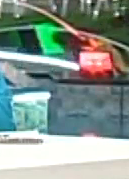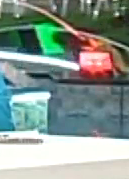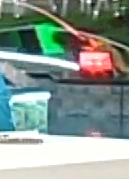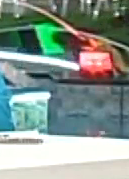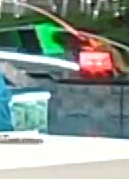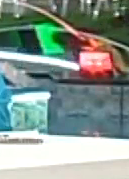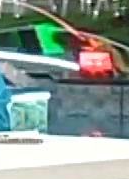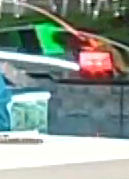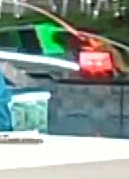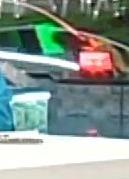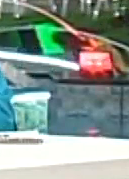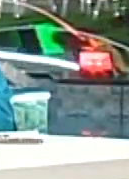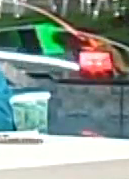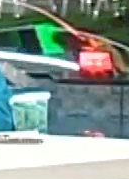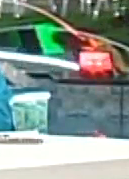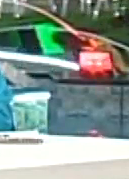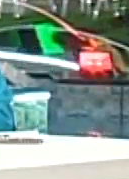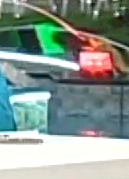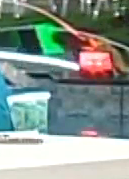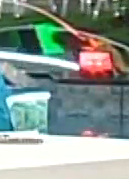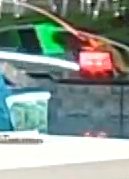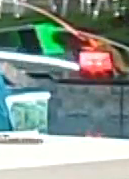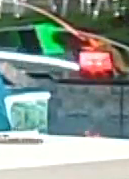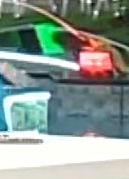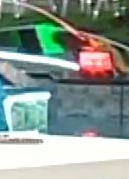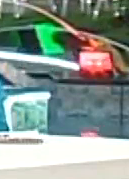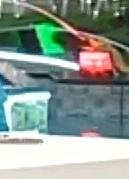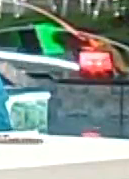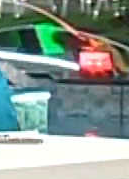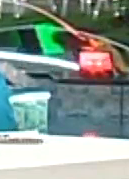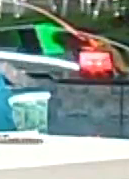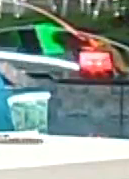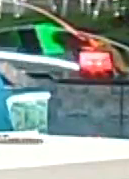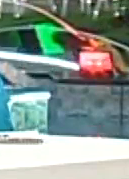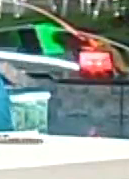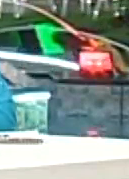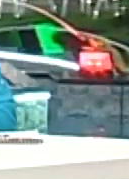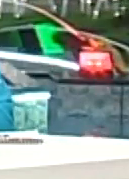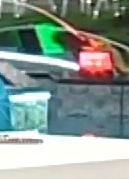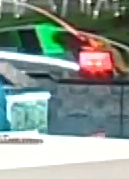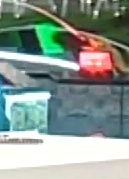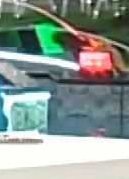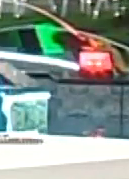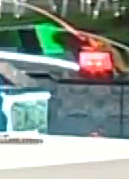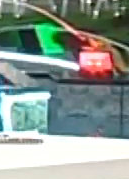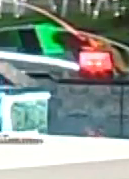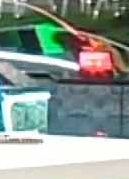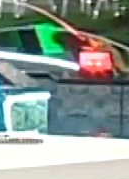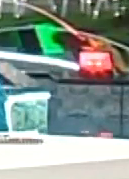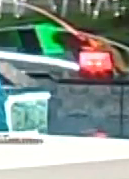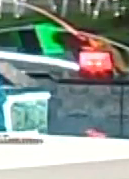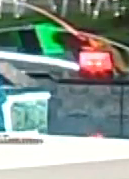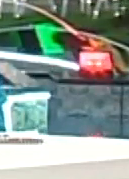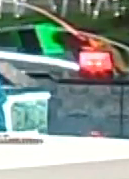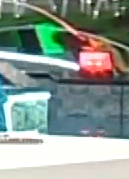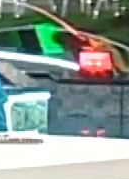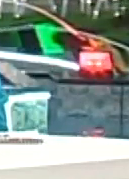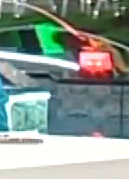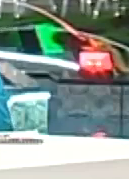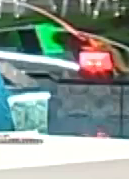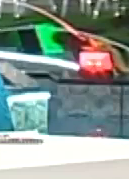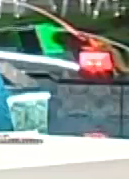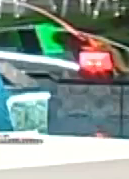Palacio Presidencial. Se lo expliqué al presidente Mbaló de Guinea-Bissau ayer. Ah, se lo estuve